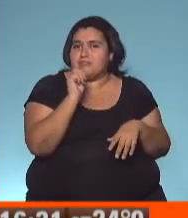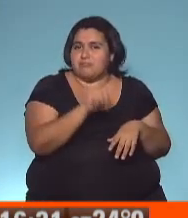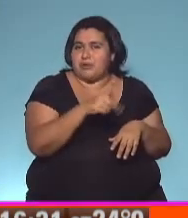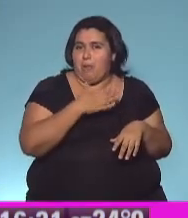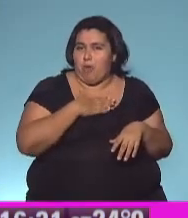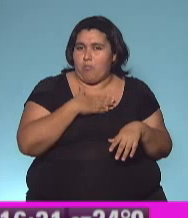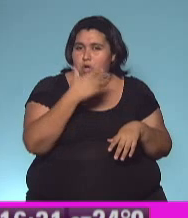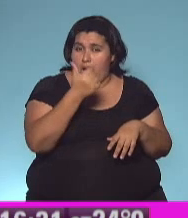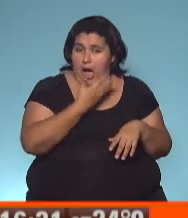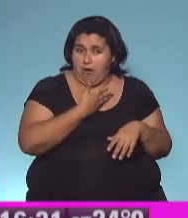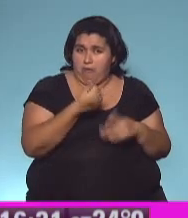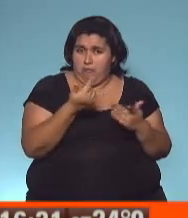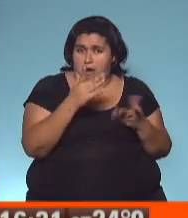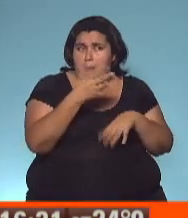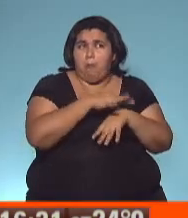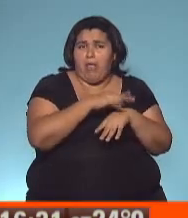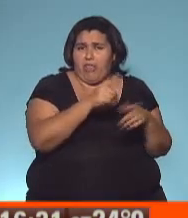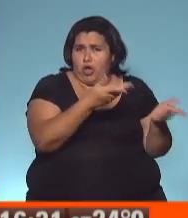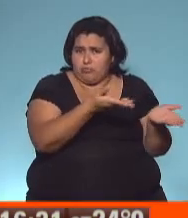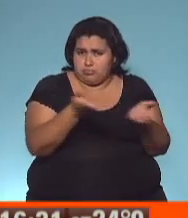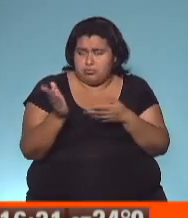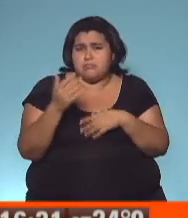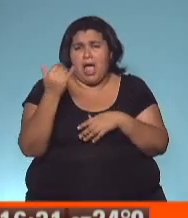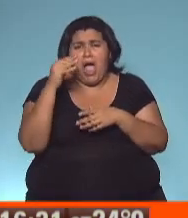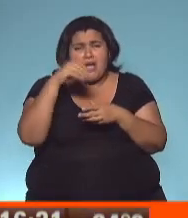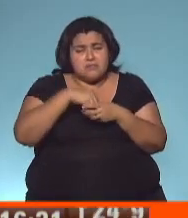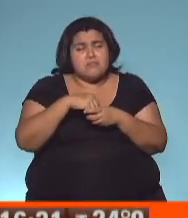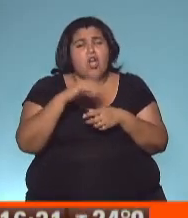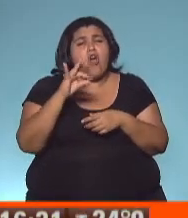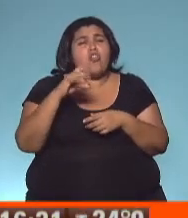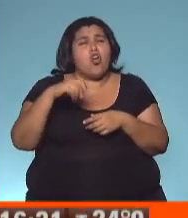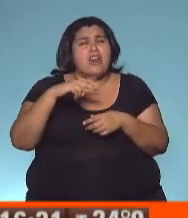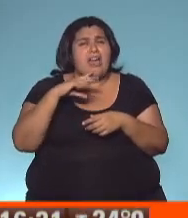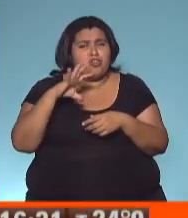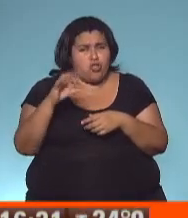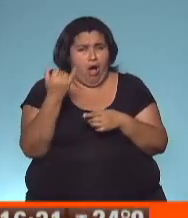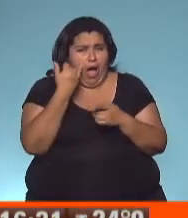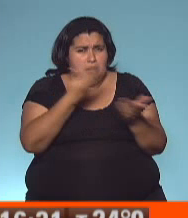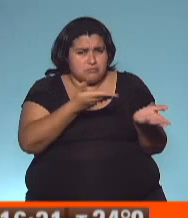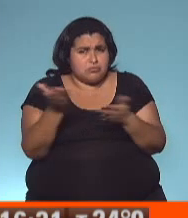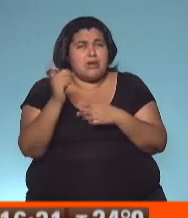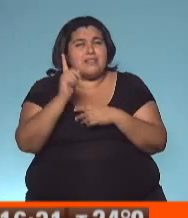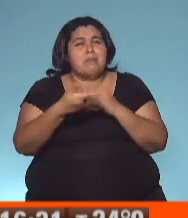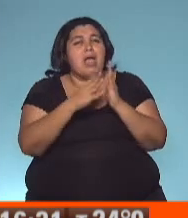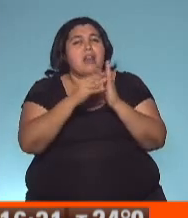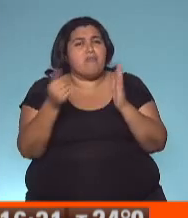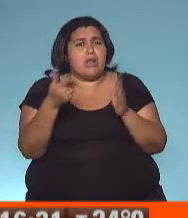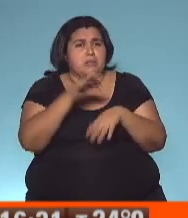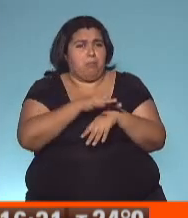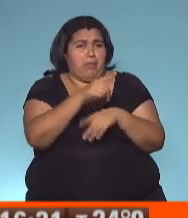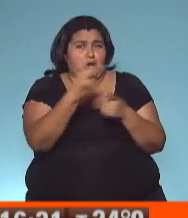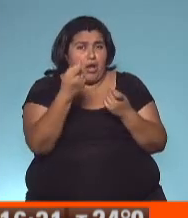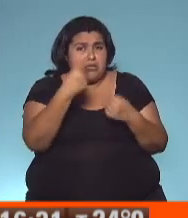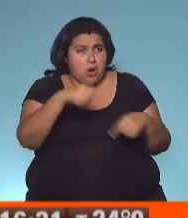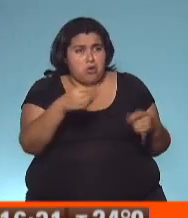AFA? Sí, Donato Guillani está ahí y nosotros lo hemos puesto como referente médico para lo que necesiten y